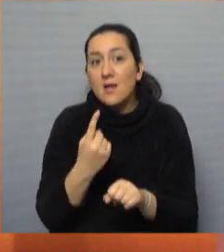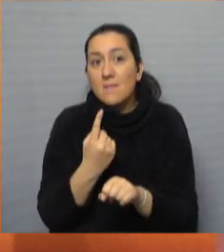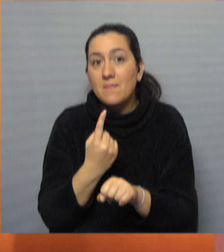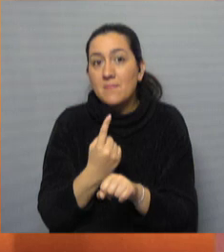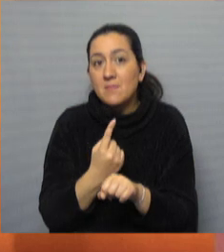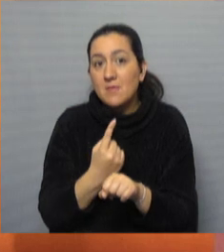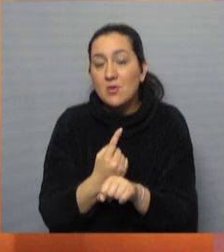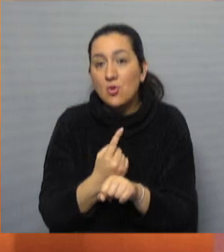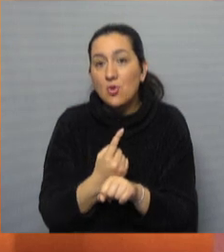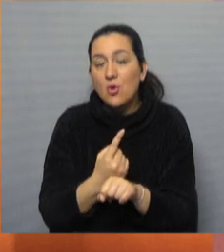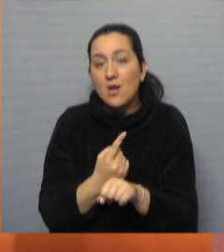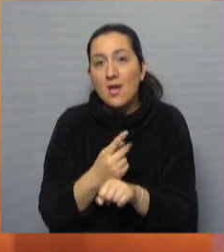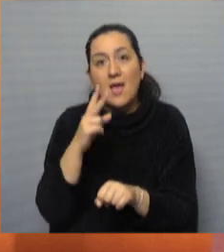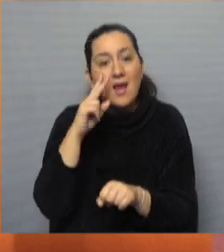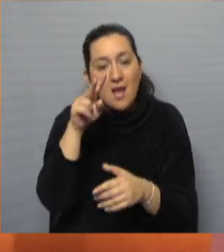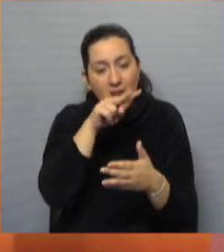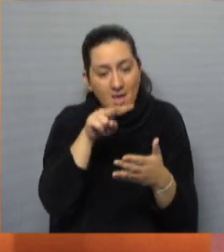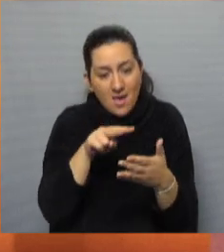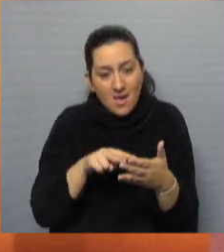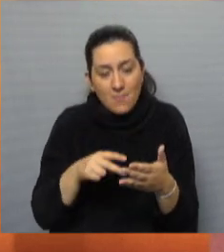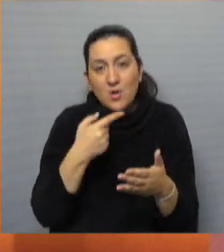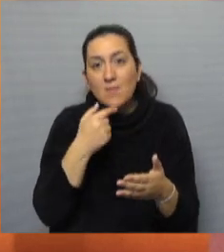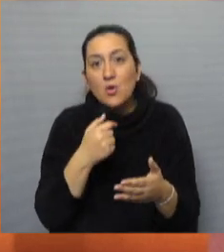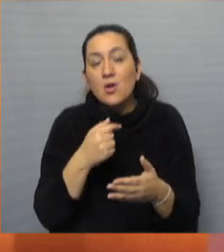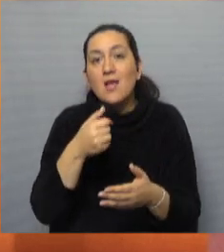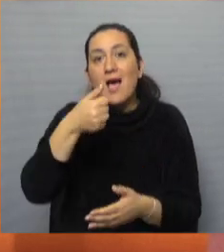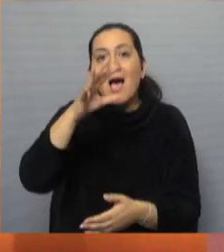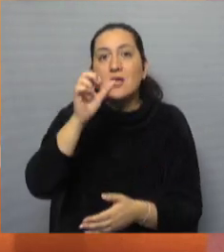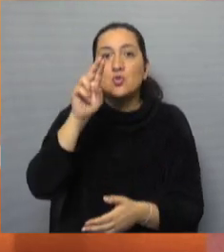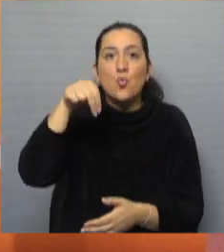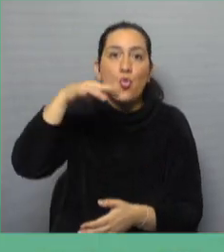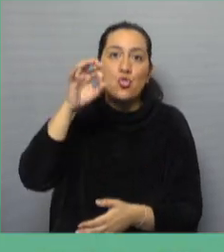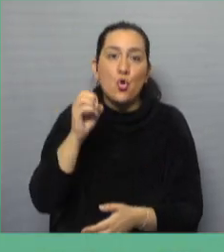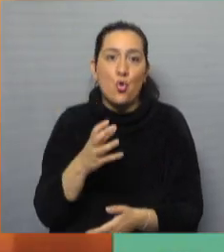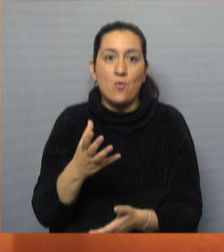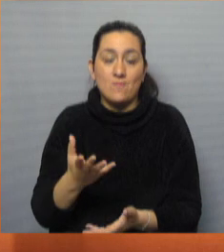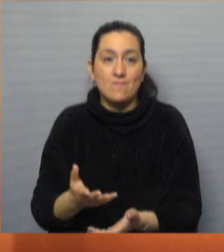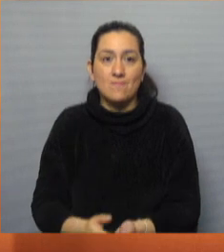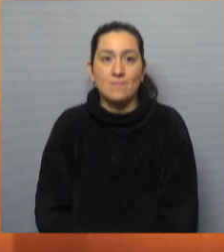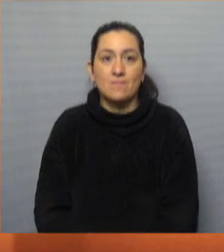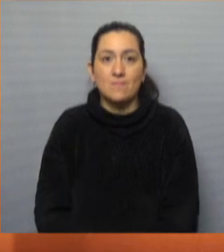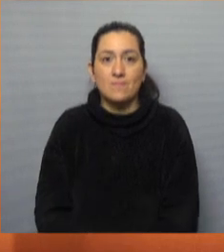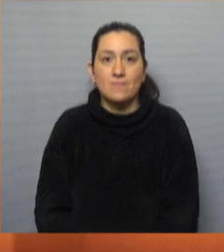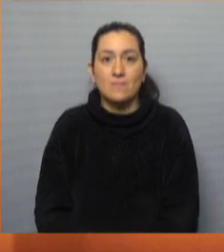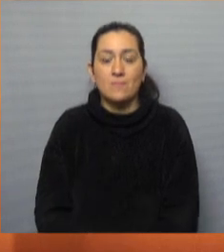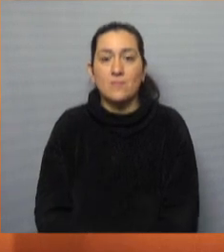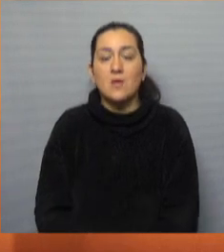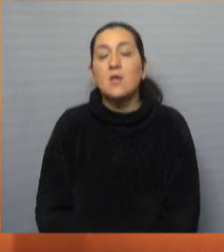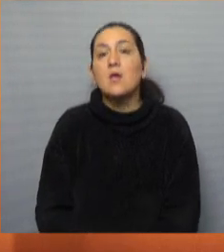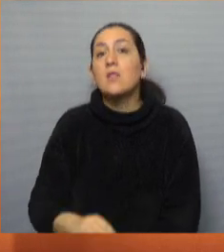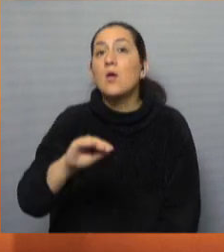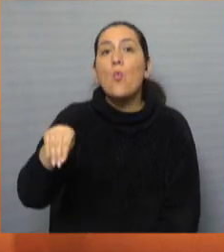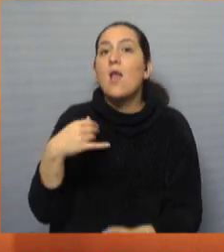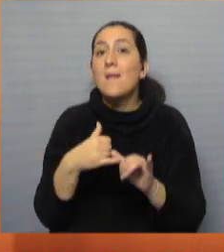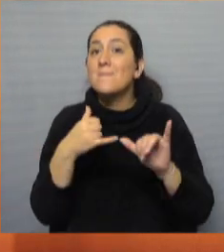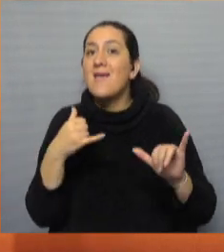el cuerpo del mensaje que asunto tiene el mensaje y de iu desde qué dirección de correo electrónico